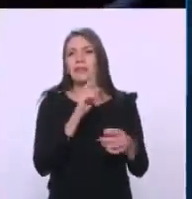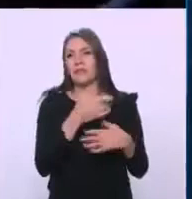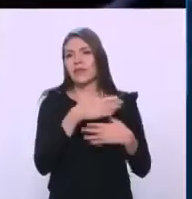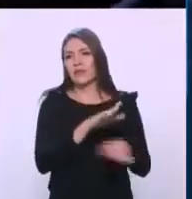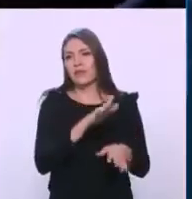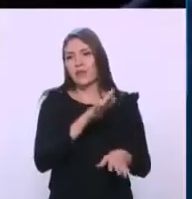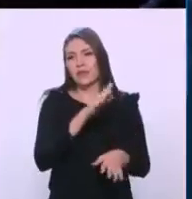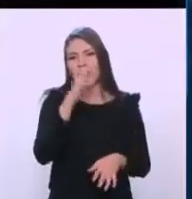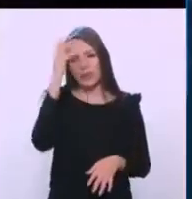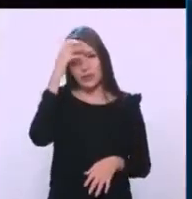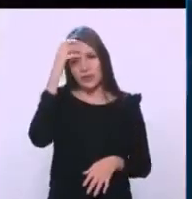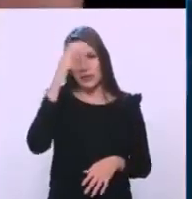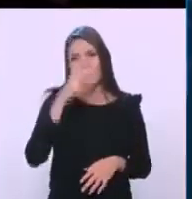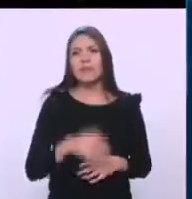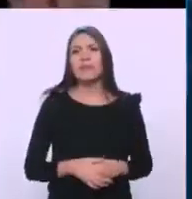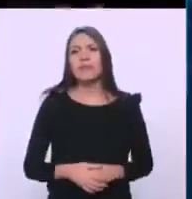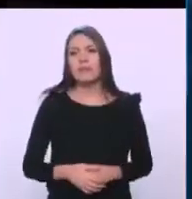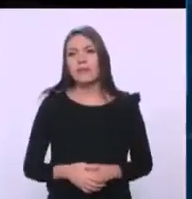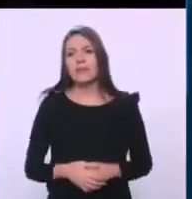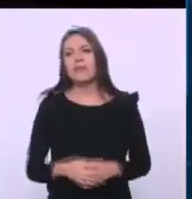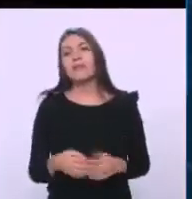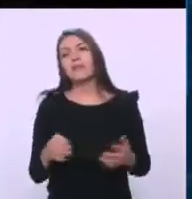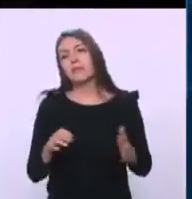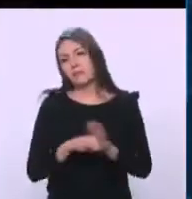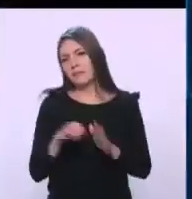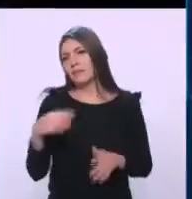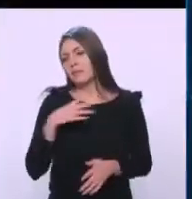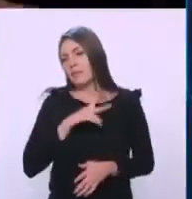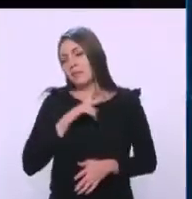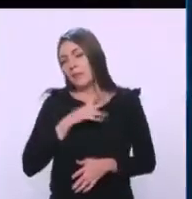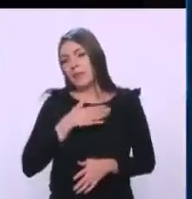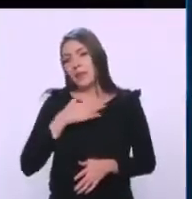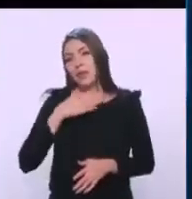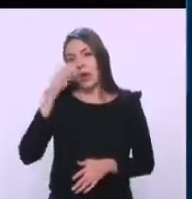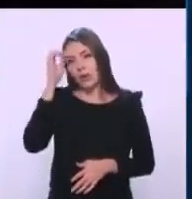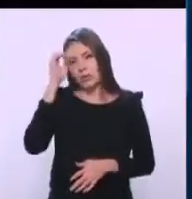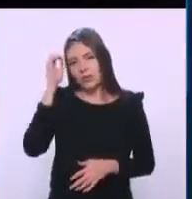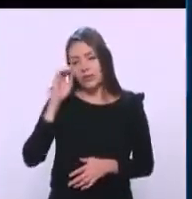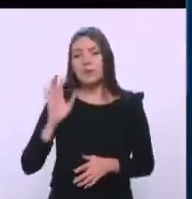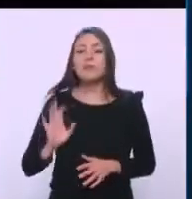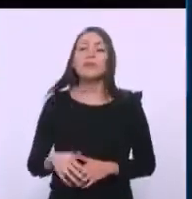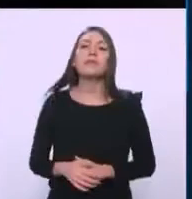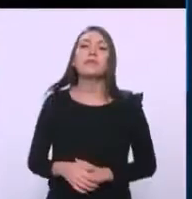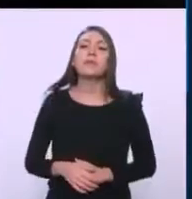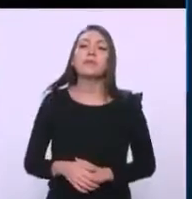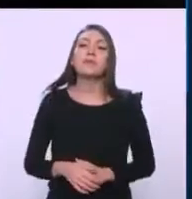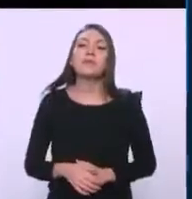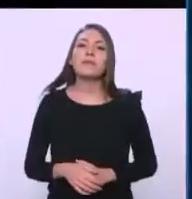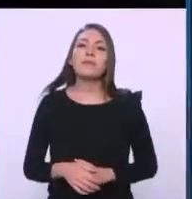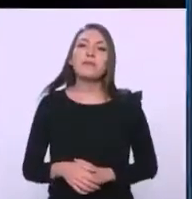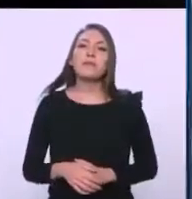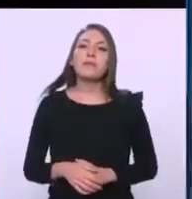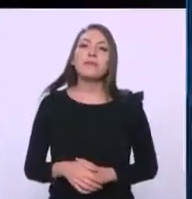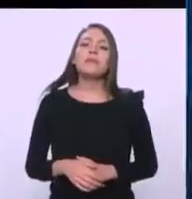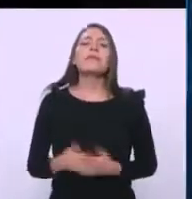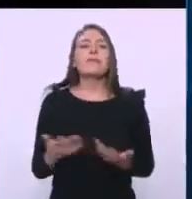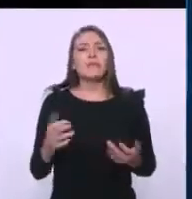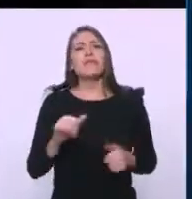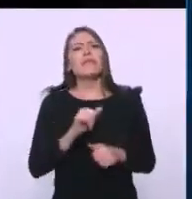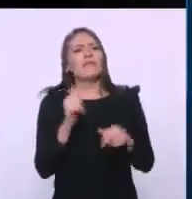presidente Trump, desde mi punto de vista de censura, desde otros compañeros. También. Efectivamente. Bueno, pero hay